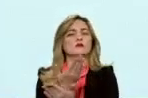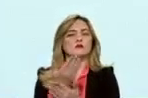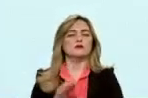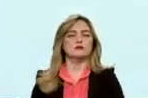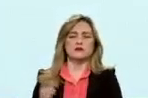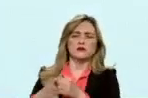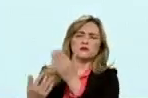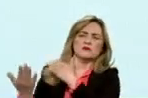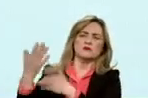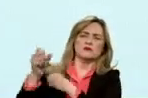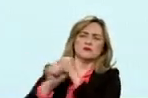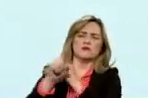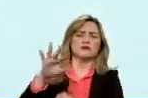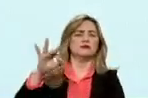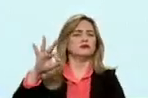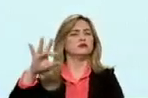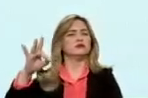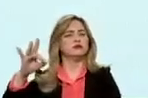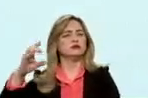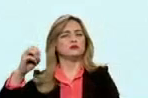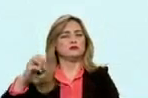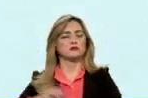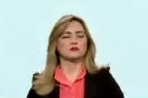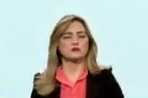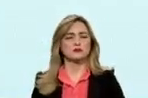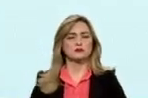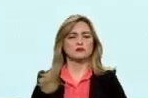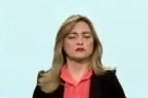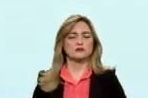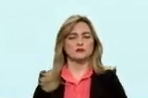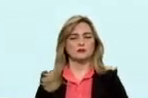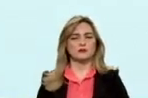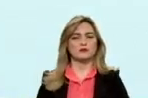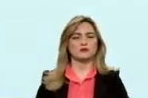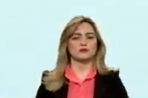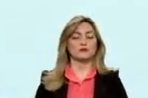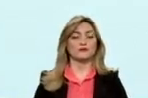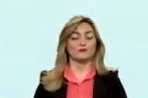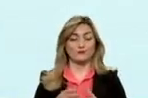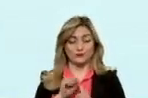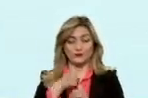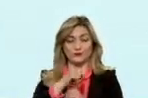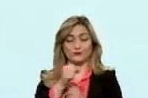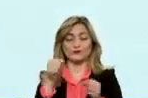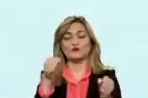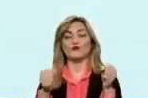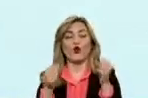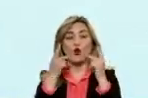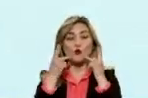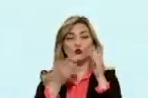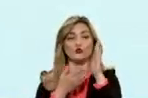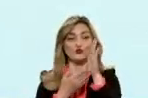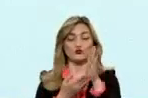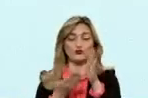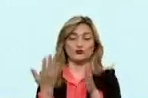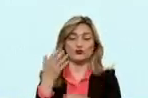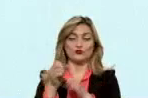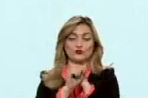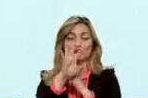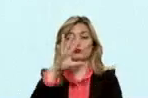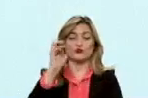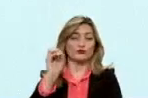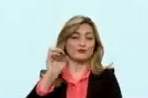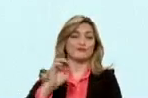Quito de los 80. Fíjese usted, Isabel, el sistema de transporte público tiene un modelo de hace 40